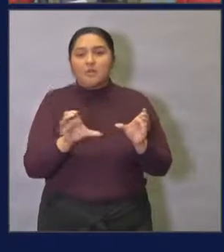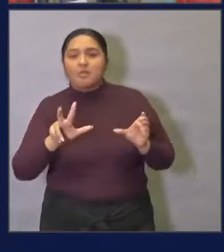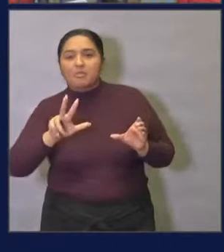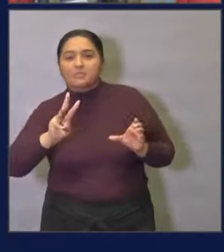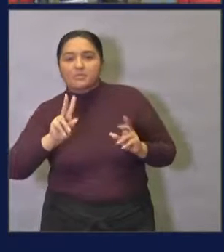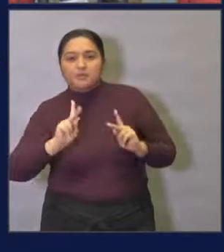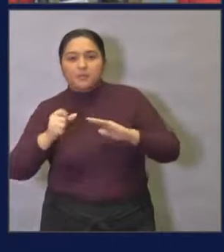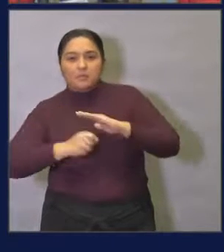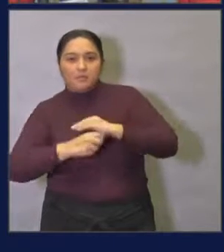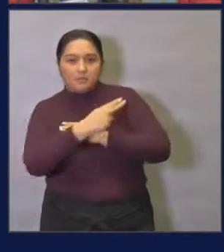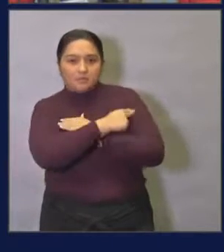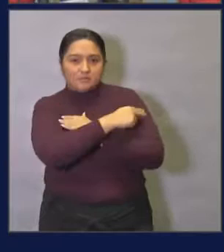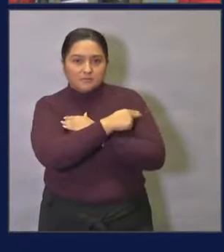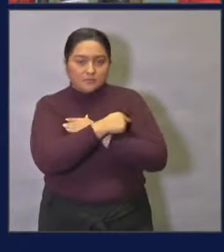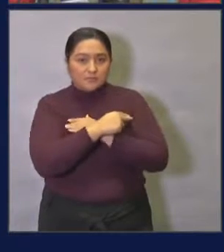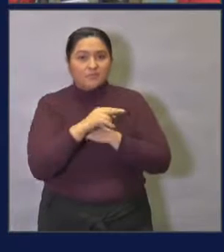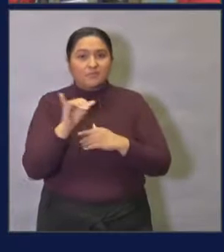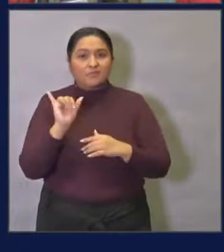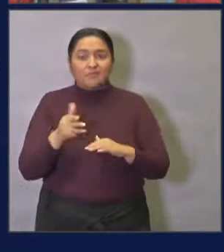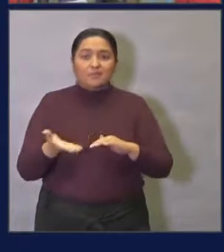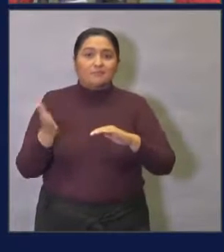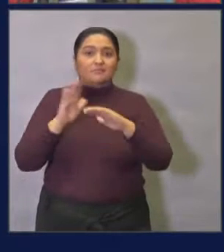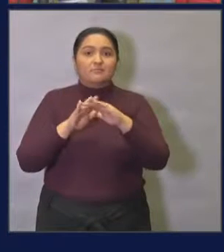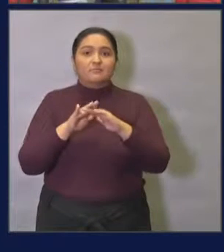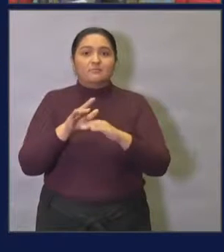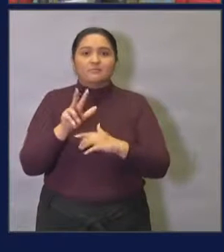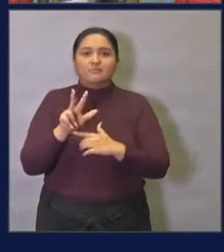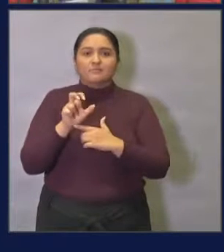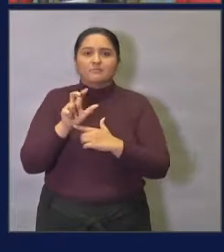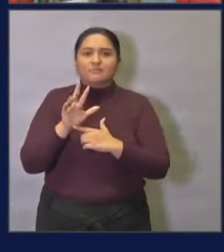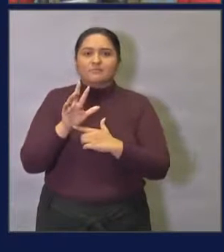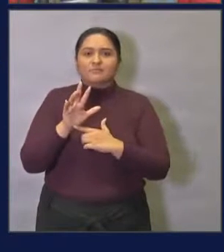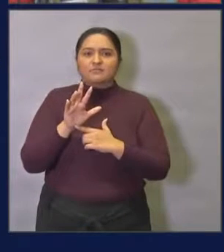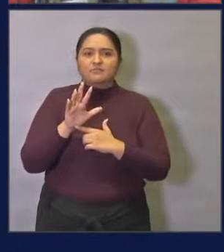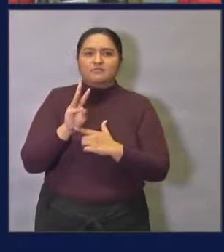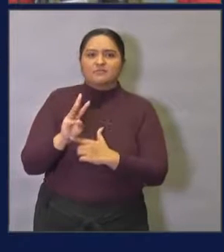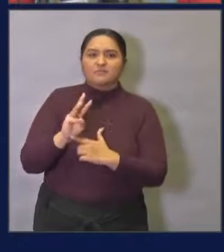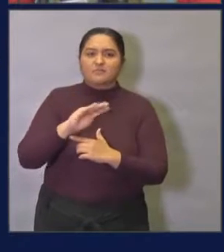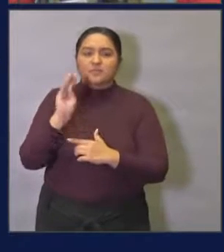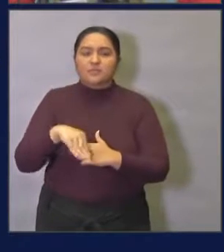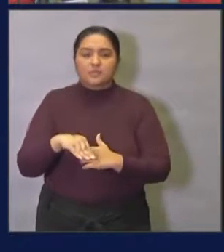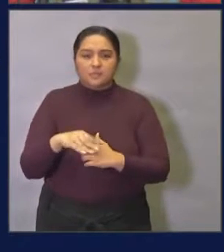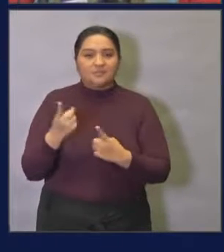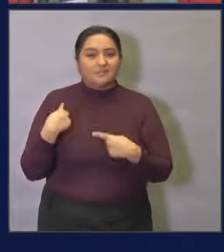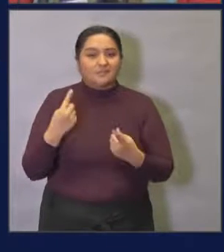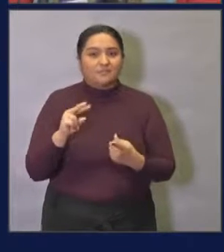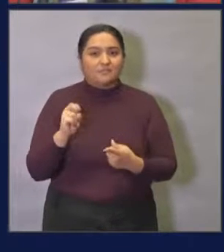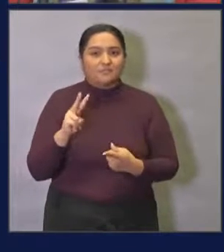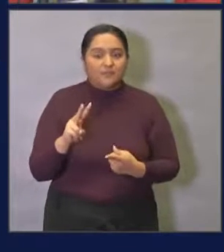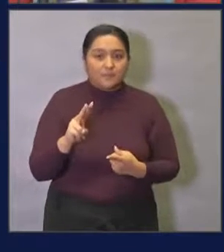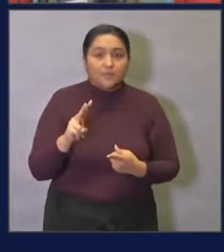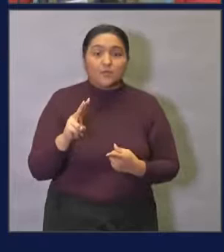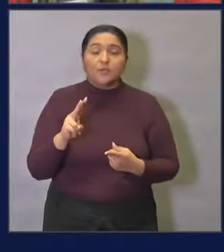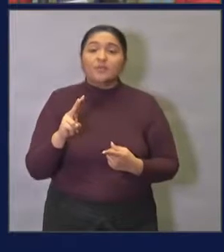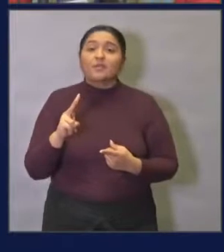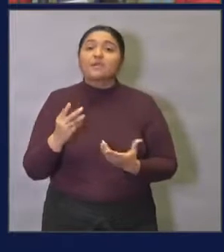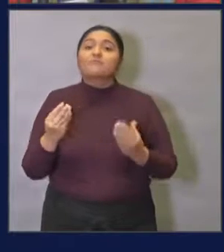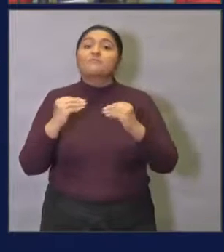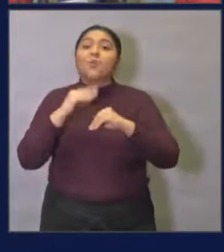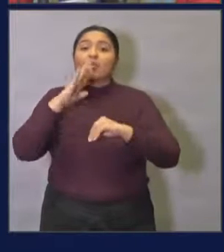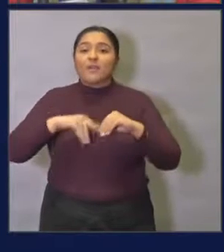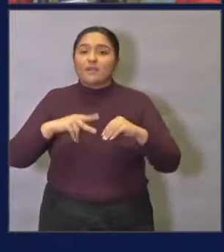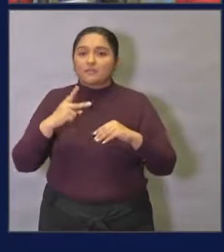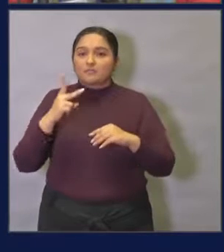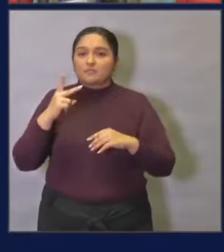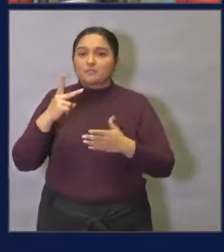un aumento del 350% desde principios de noviembre y más del doble que la de los residentes